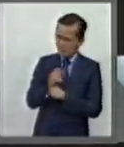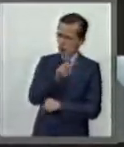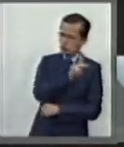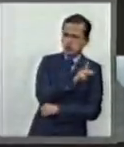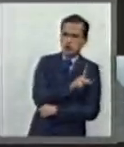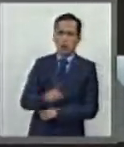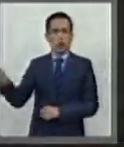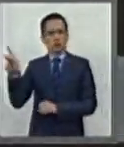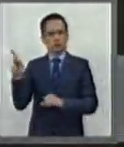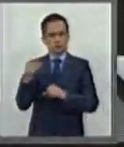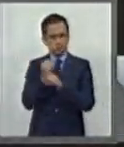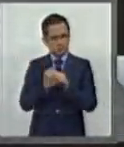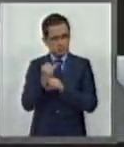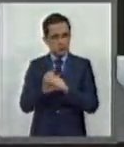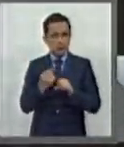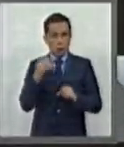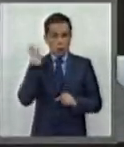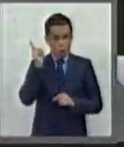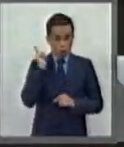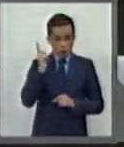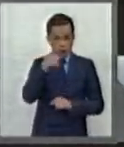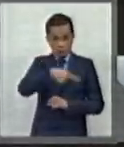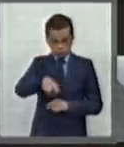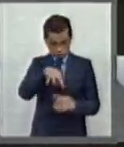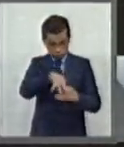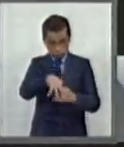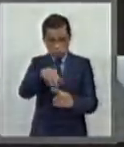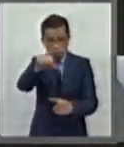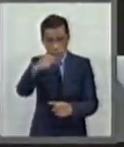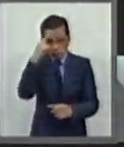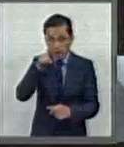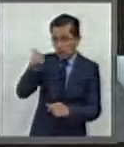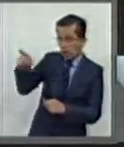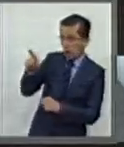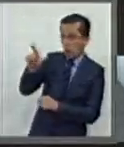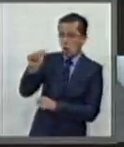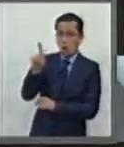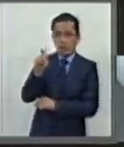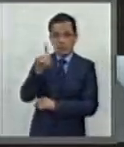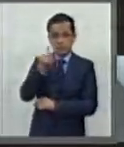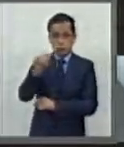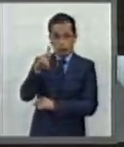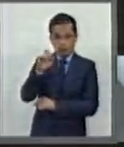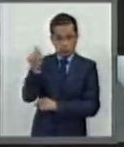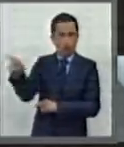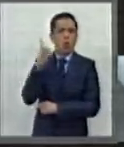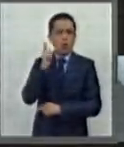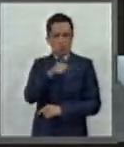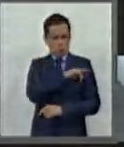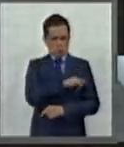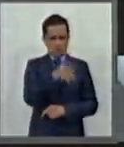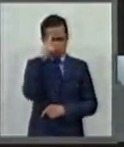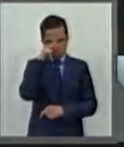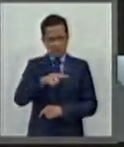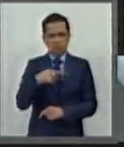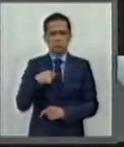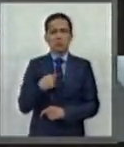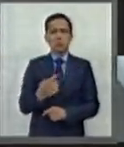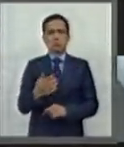y ojalá quienes van a votar hoy para que se le investigue a Andrés Manuel López Obrador tengan el valor civil de no escudarse en el